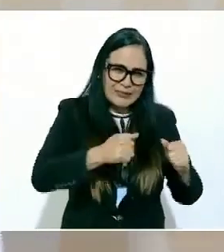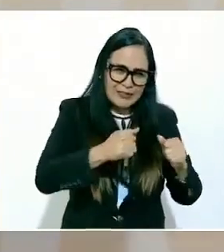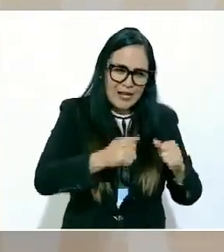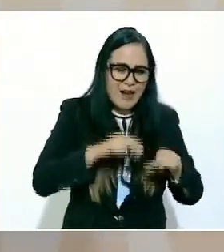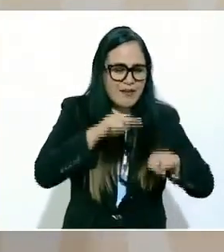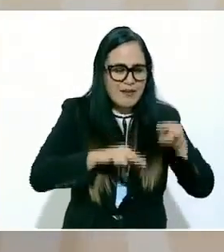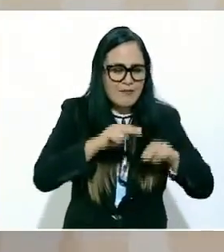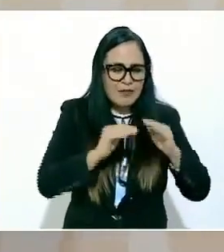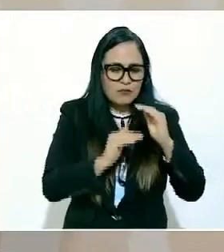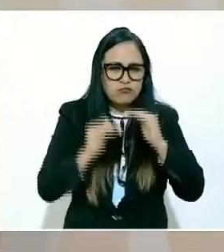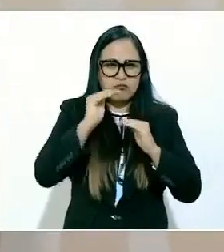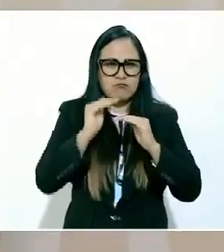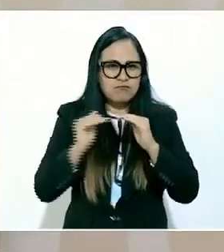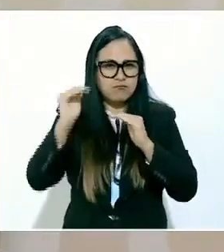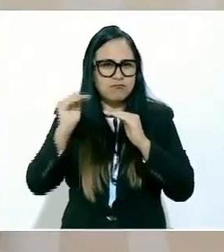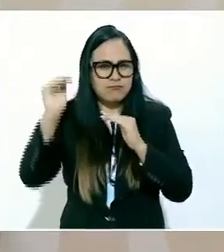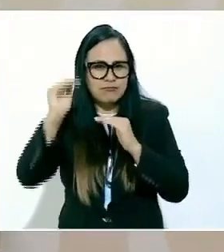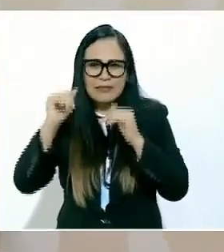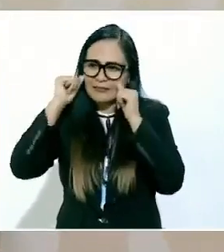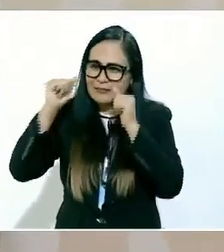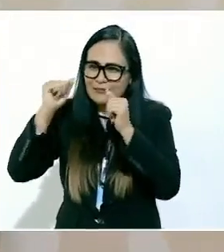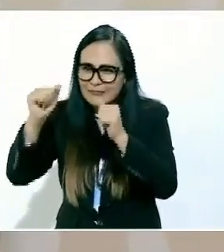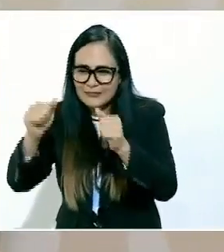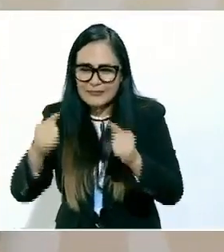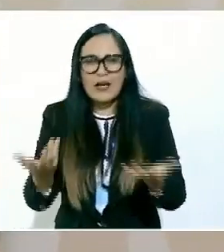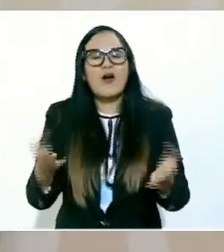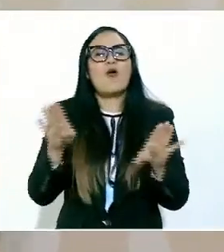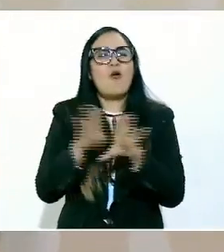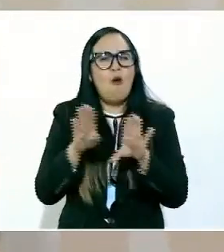¿Cómo estamos saliendo?